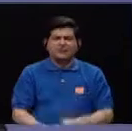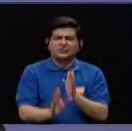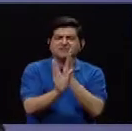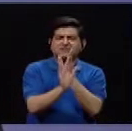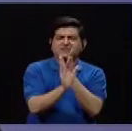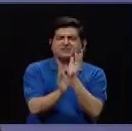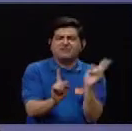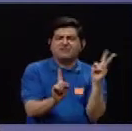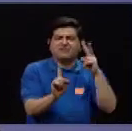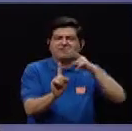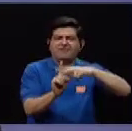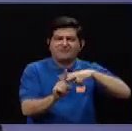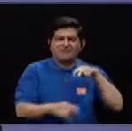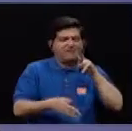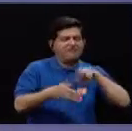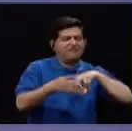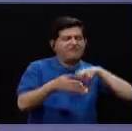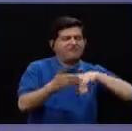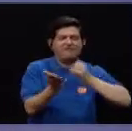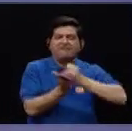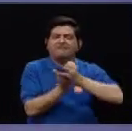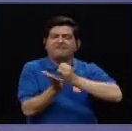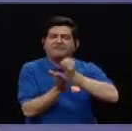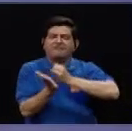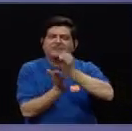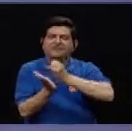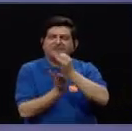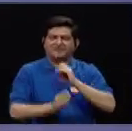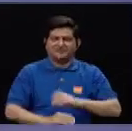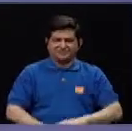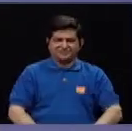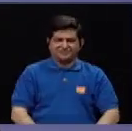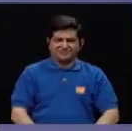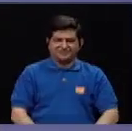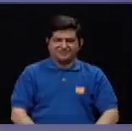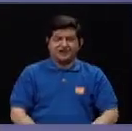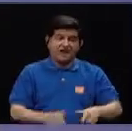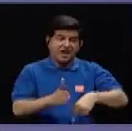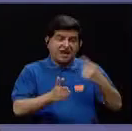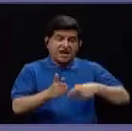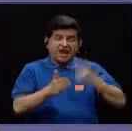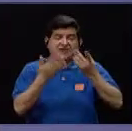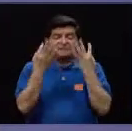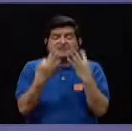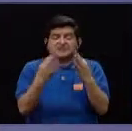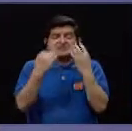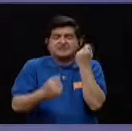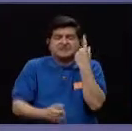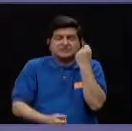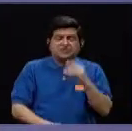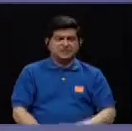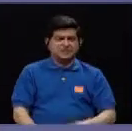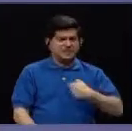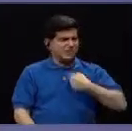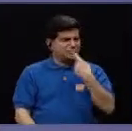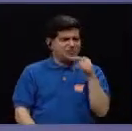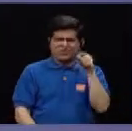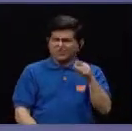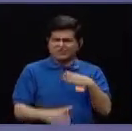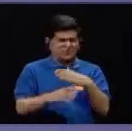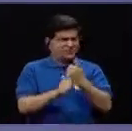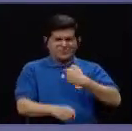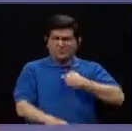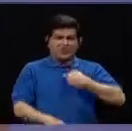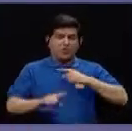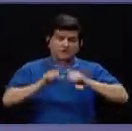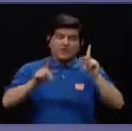esa psicología de leer, de investigar, a veces de tratar de entender eso que yo digo, no, yo no haría